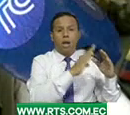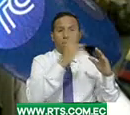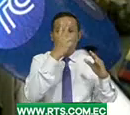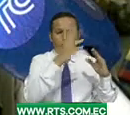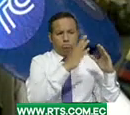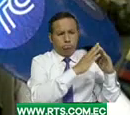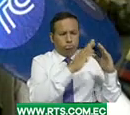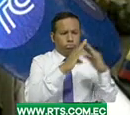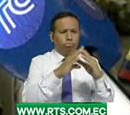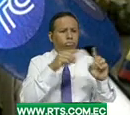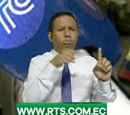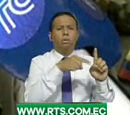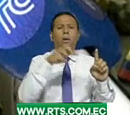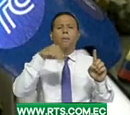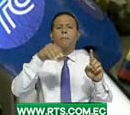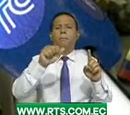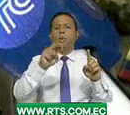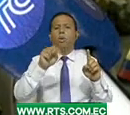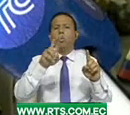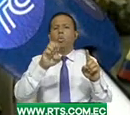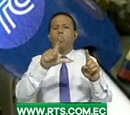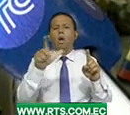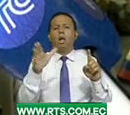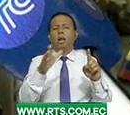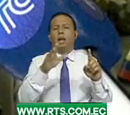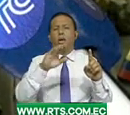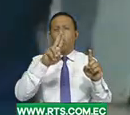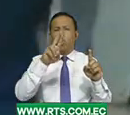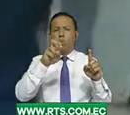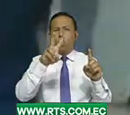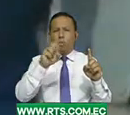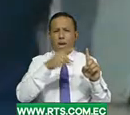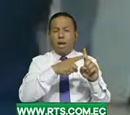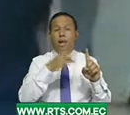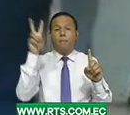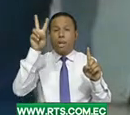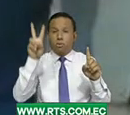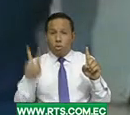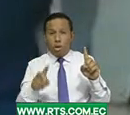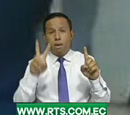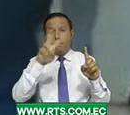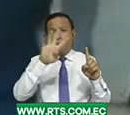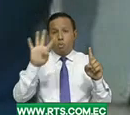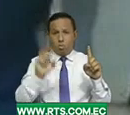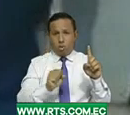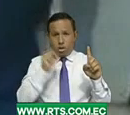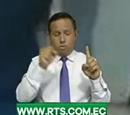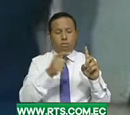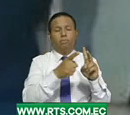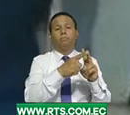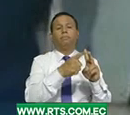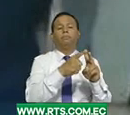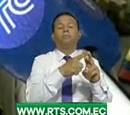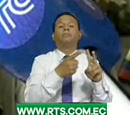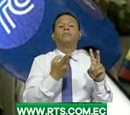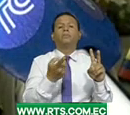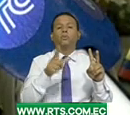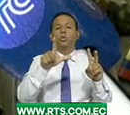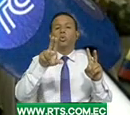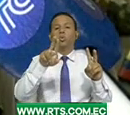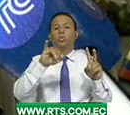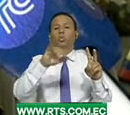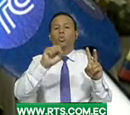Manuel de Jesús V, de nacionalidad venezolana, de 24 años de edad. Y también Luis Alberto